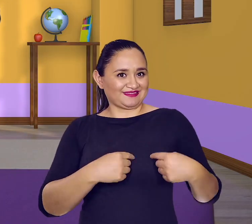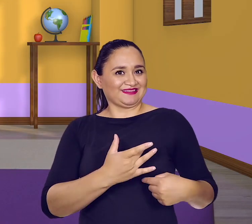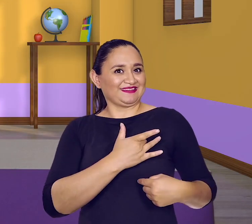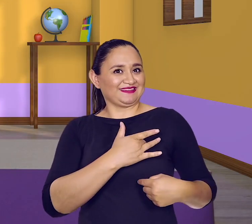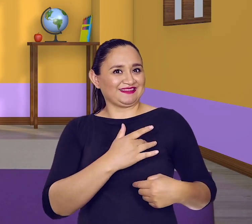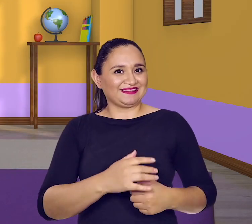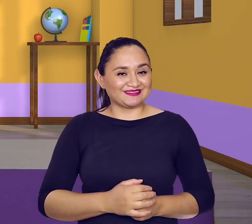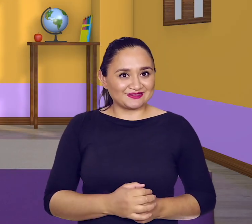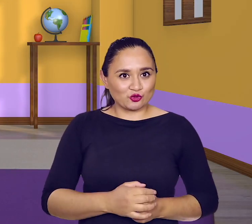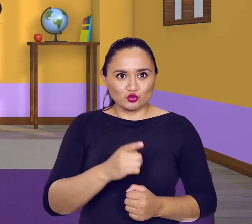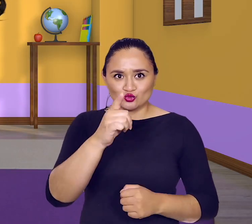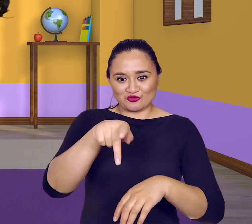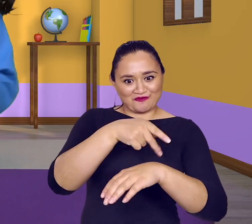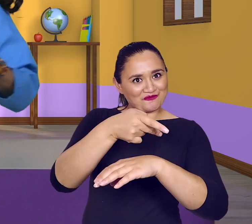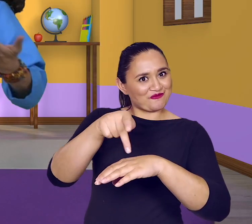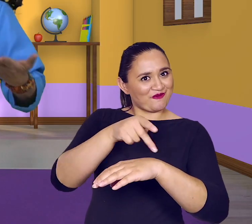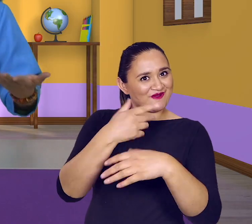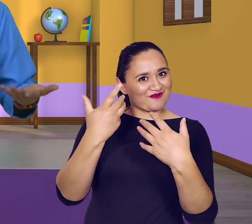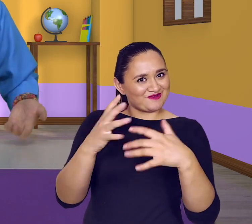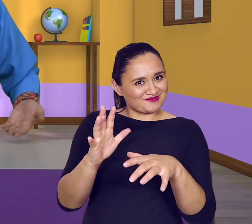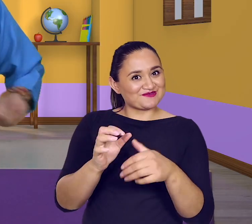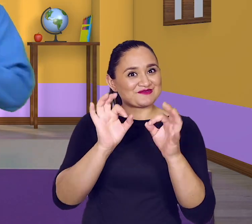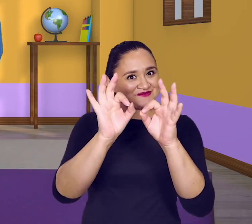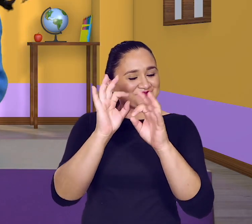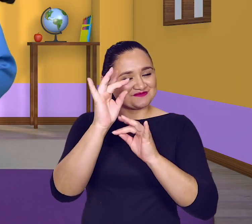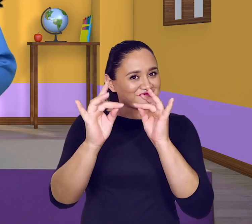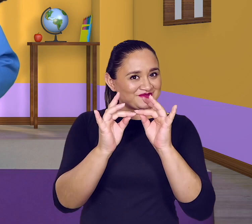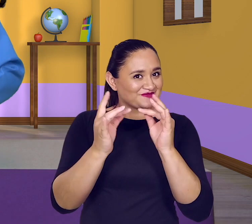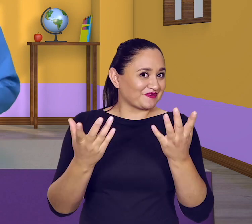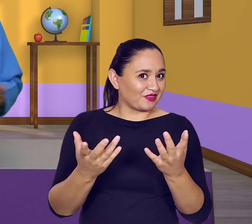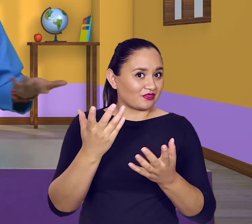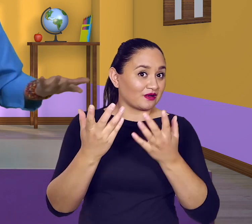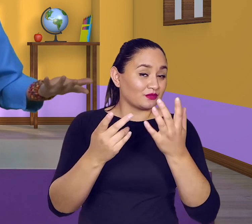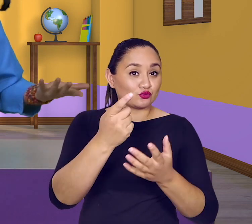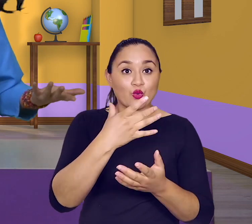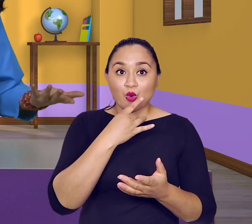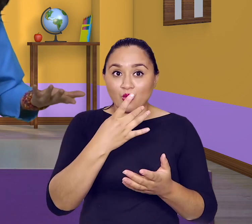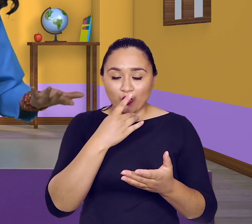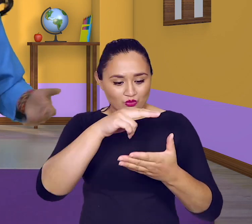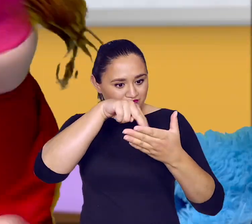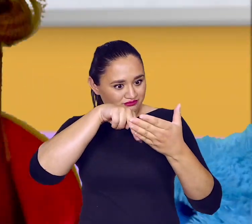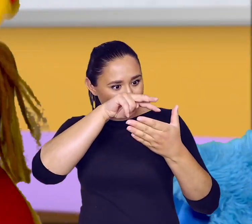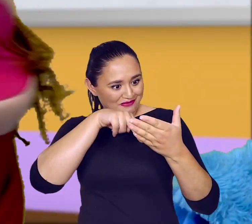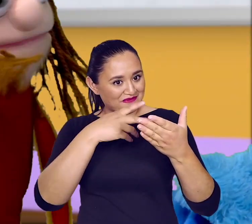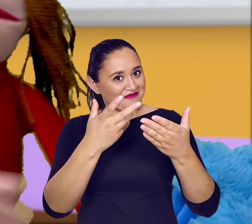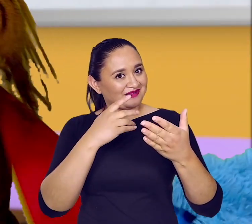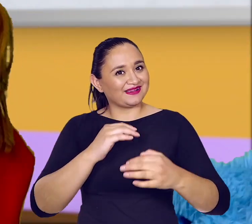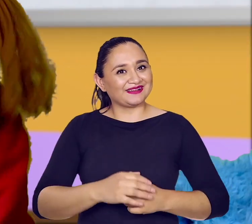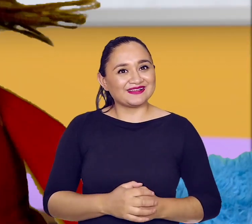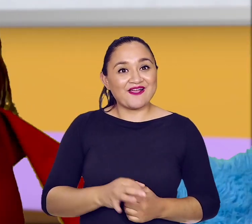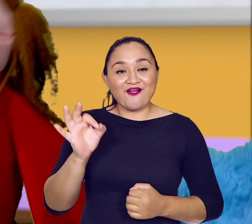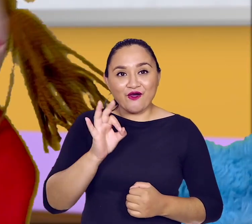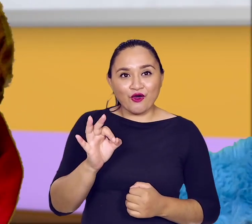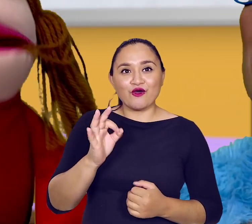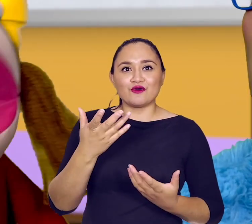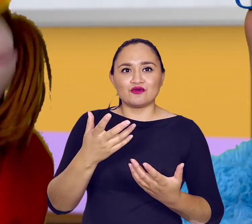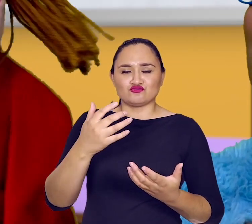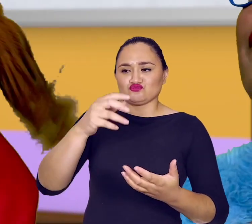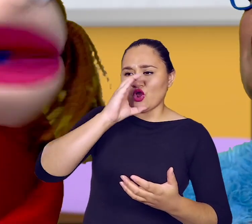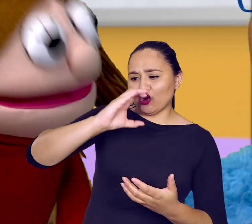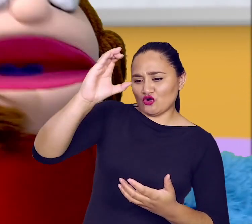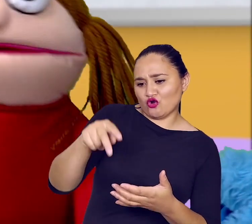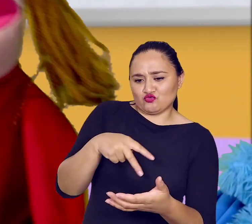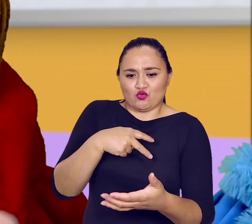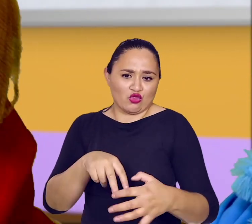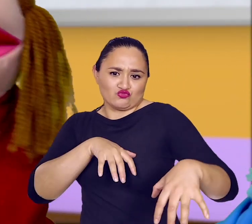existe un verso sin esfuerzo claudio hacer eso de pronto lo tuyo es la literatura la tapa o el hip hop corazón